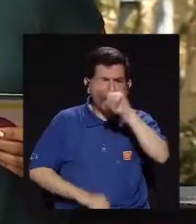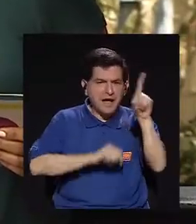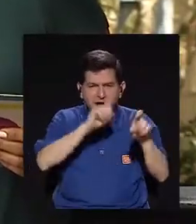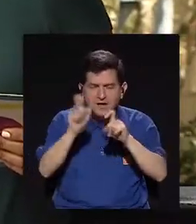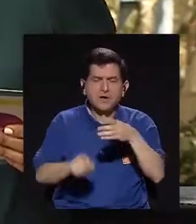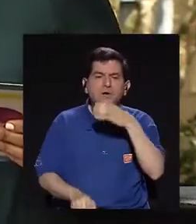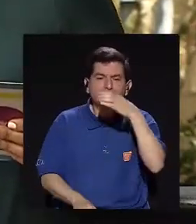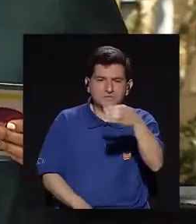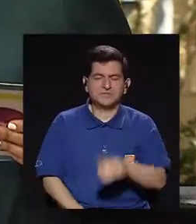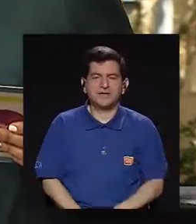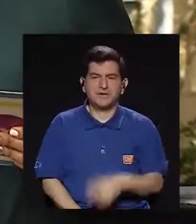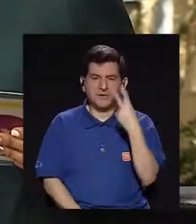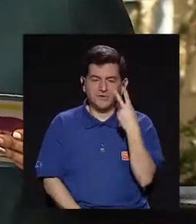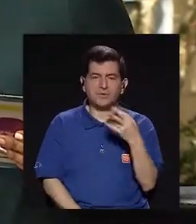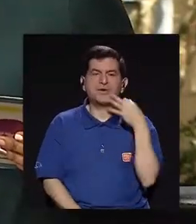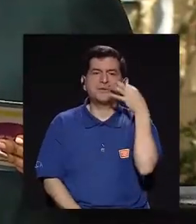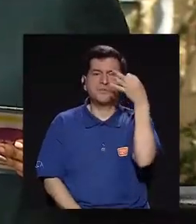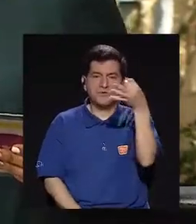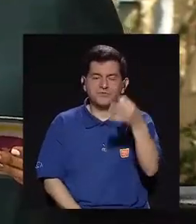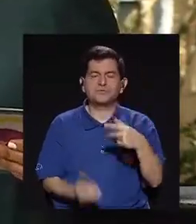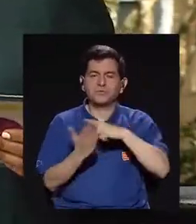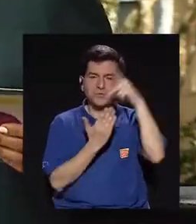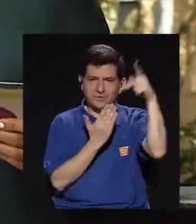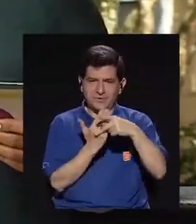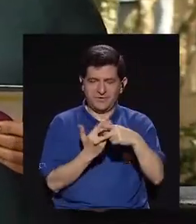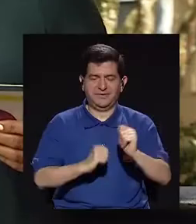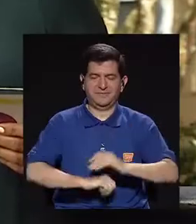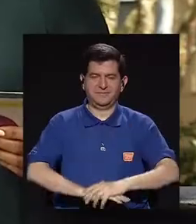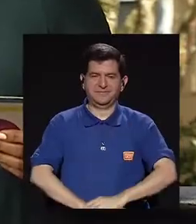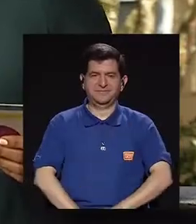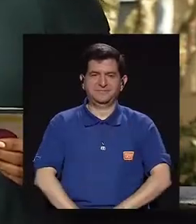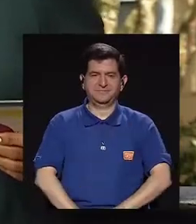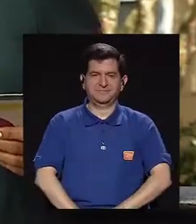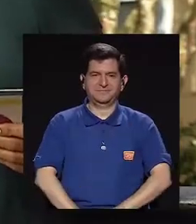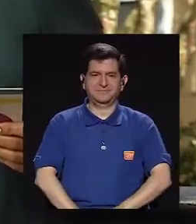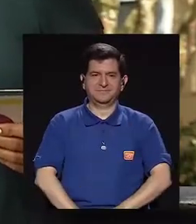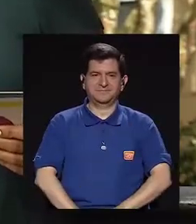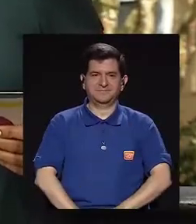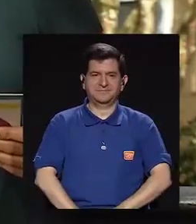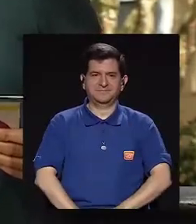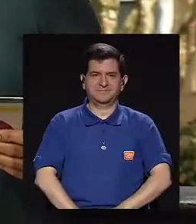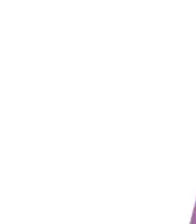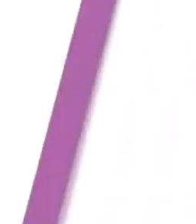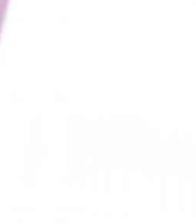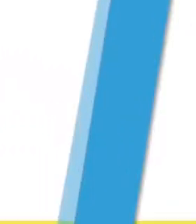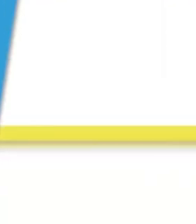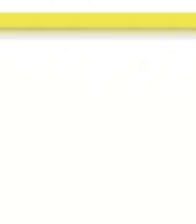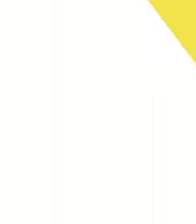UCR, y ahí hacernos sus sugerencias. Nos vemos en una próxima edición. Hasta pronto.